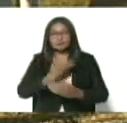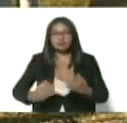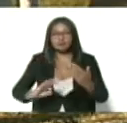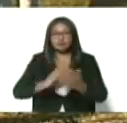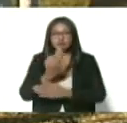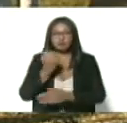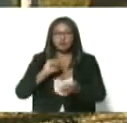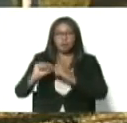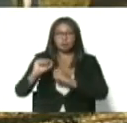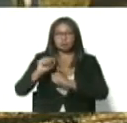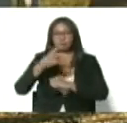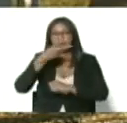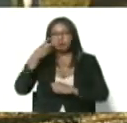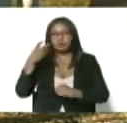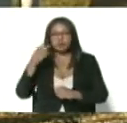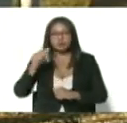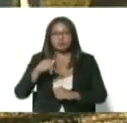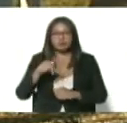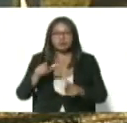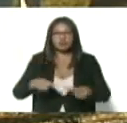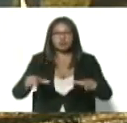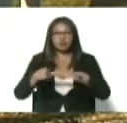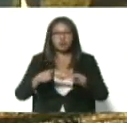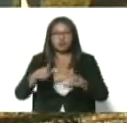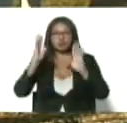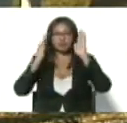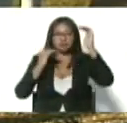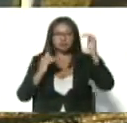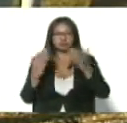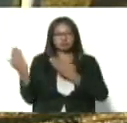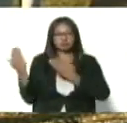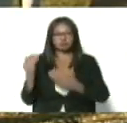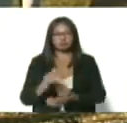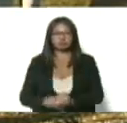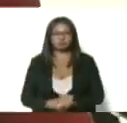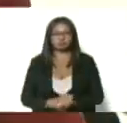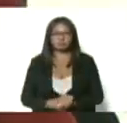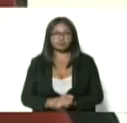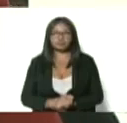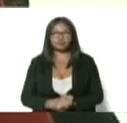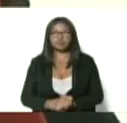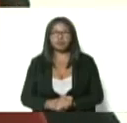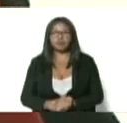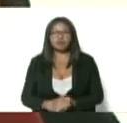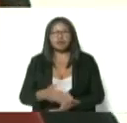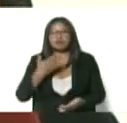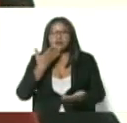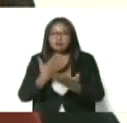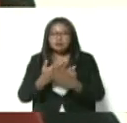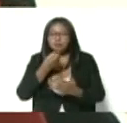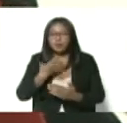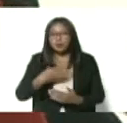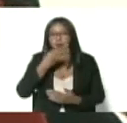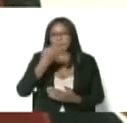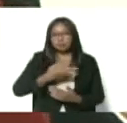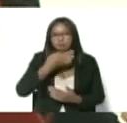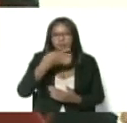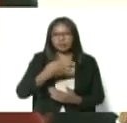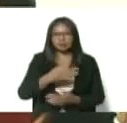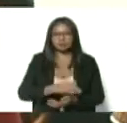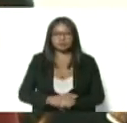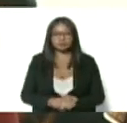antidrogas de esta es el centro de atención ok ma gracias a mi general de jefe buena tarde mi comandante en jefe